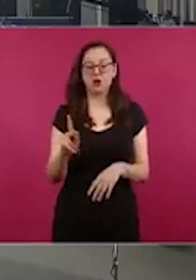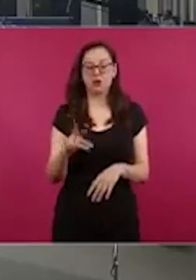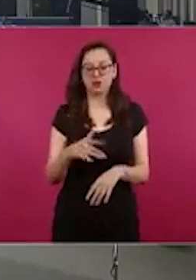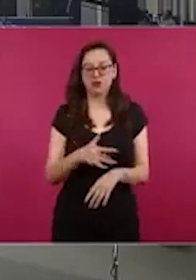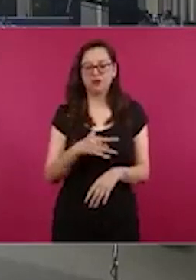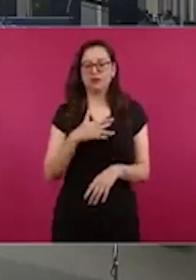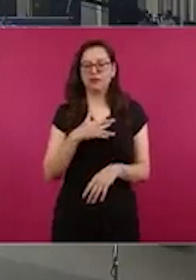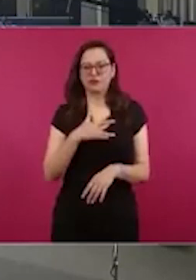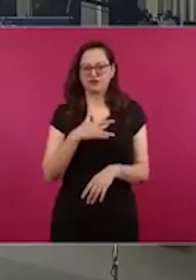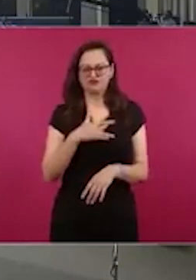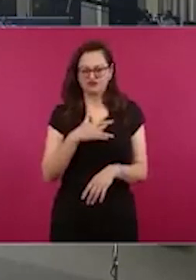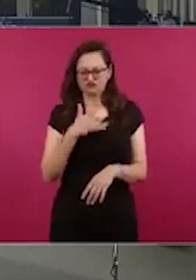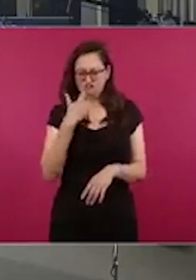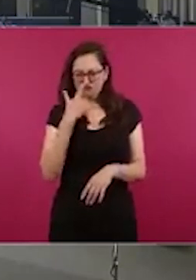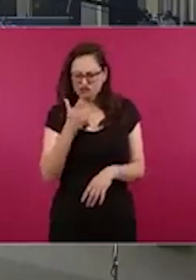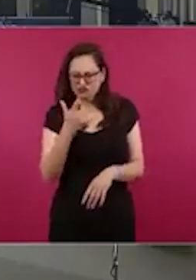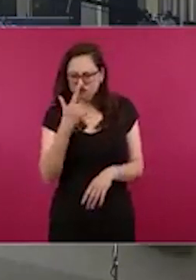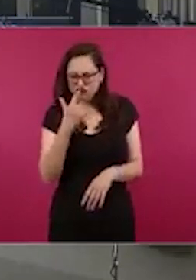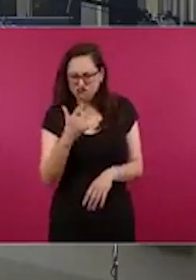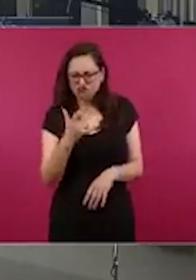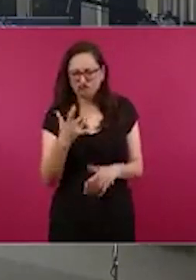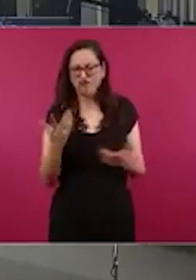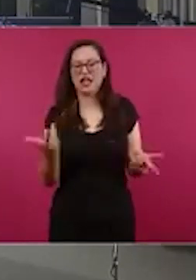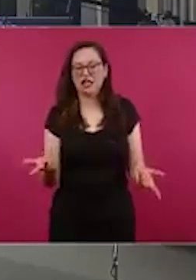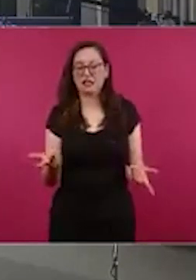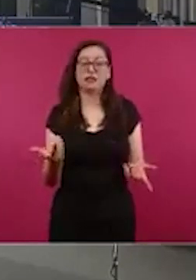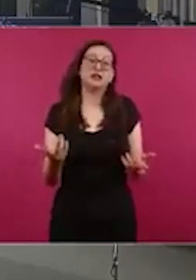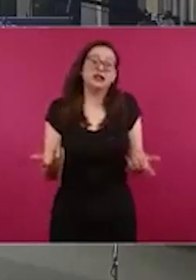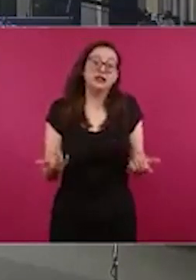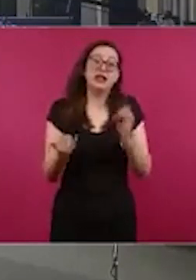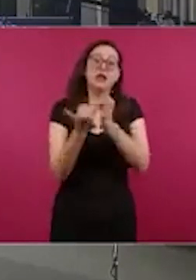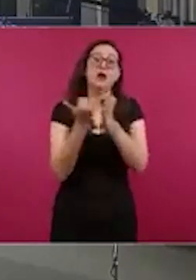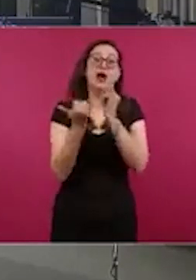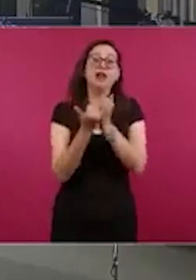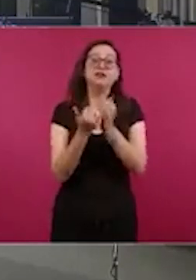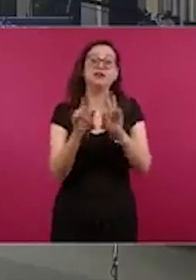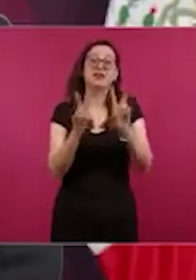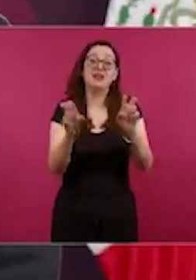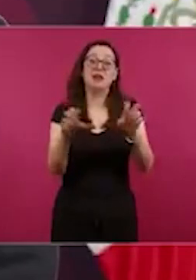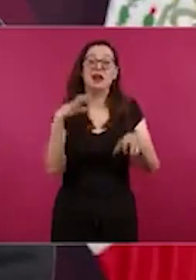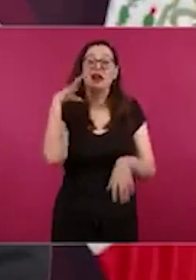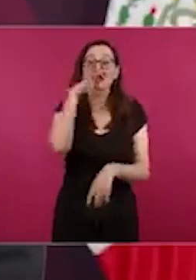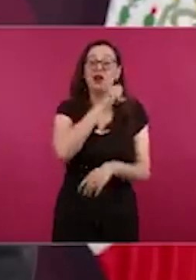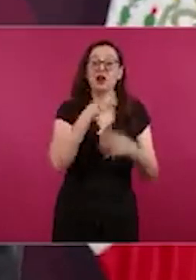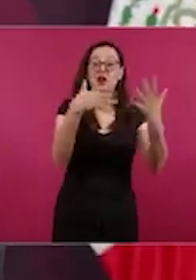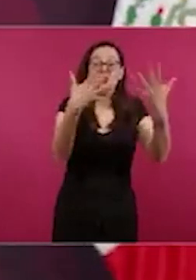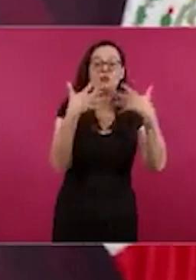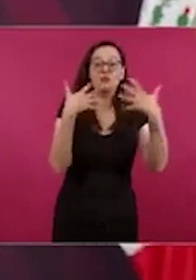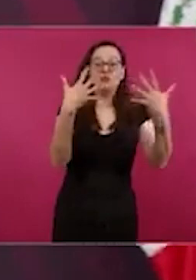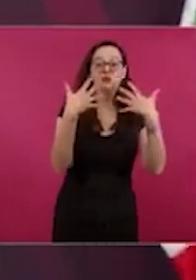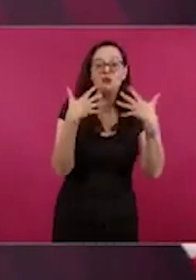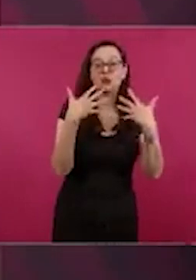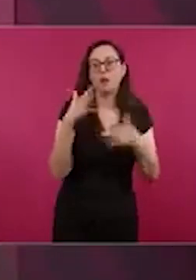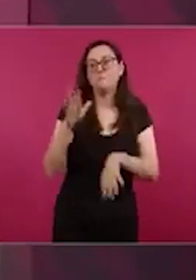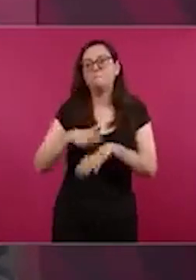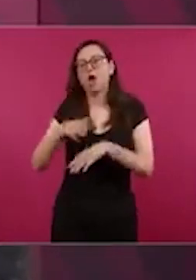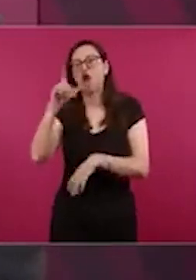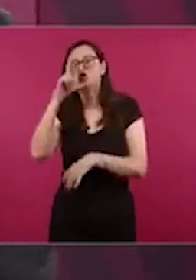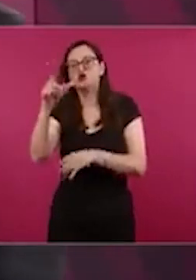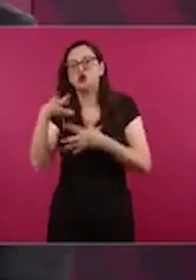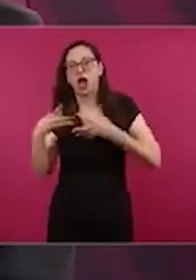más aumento de temperatura eh Y más